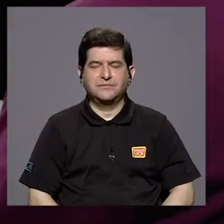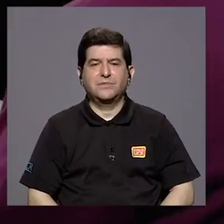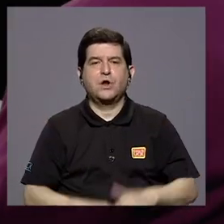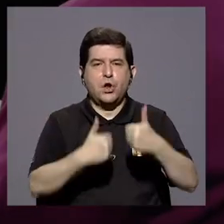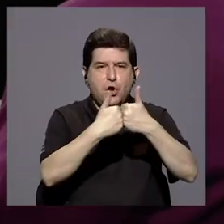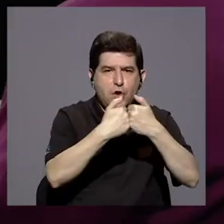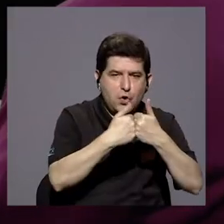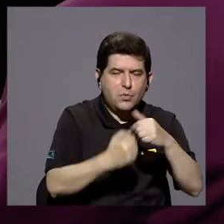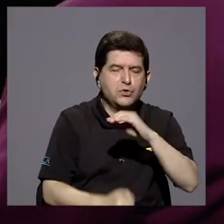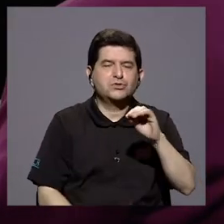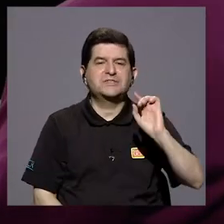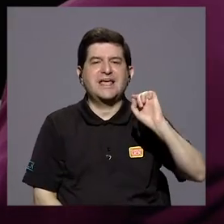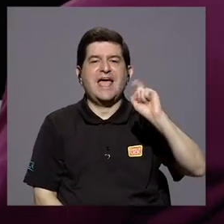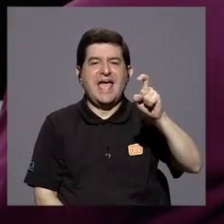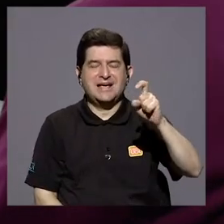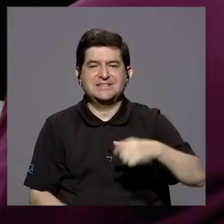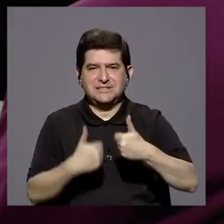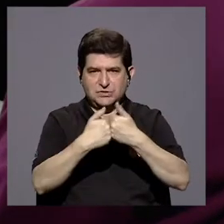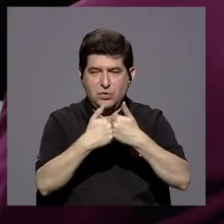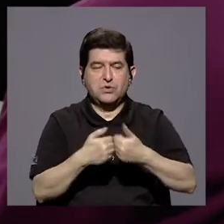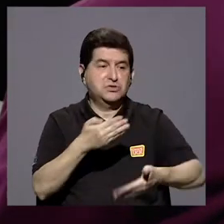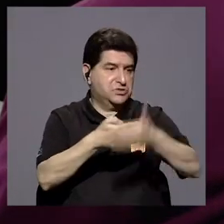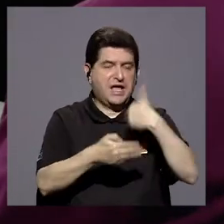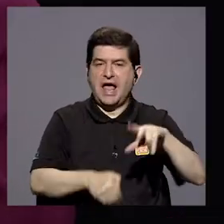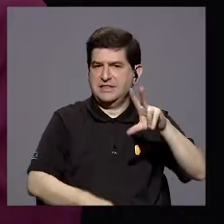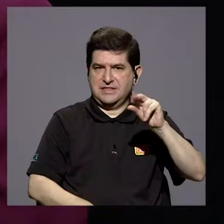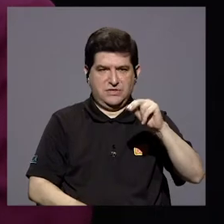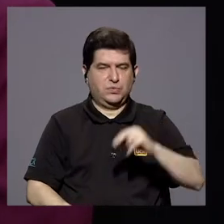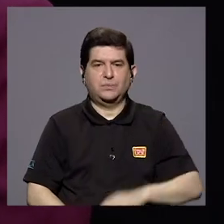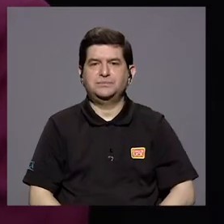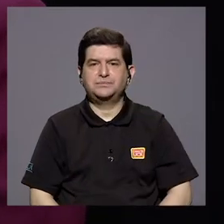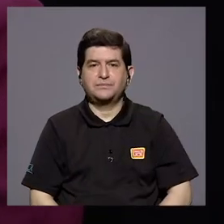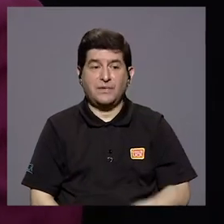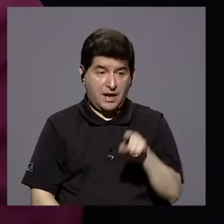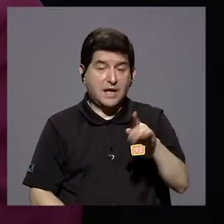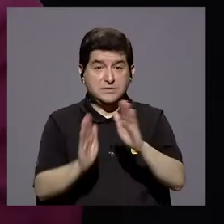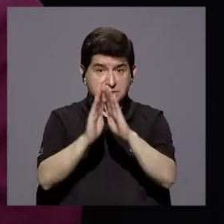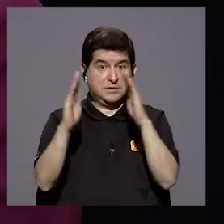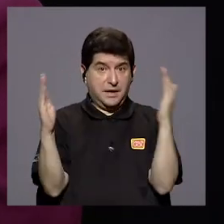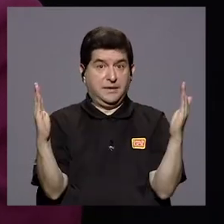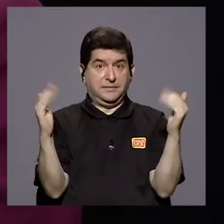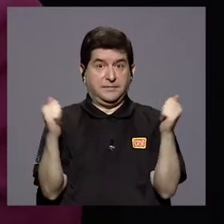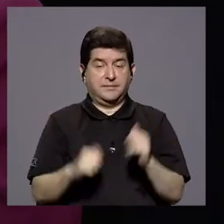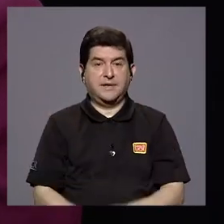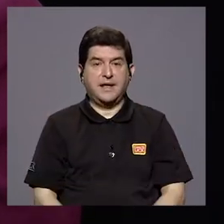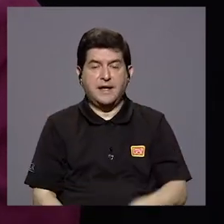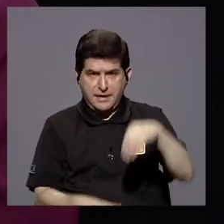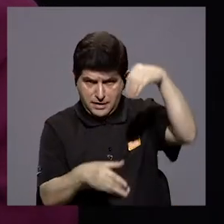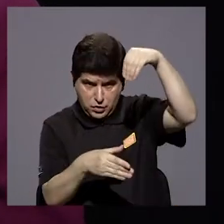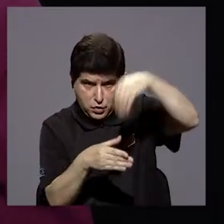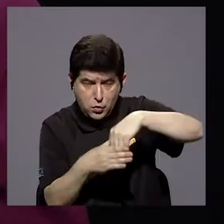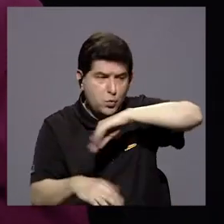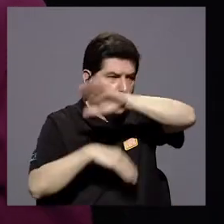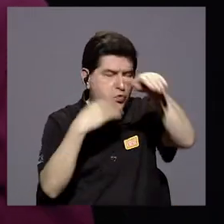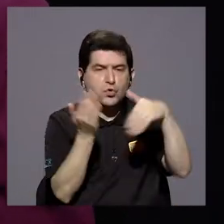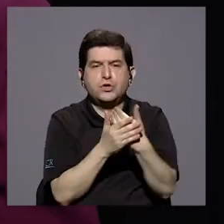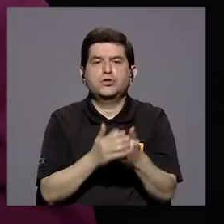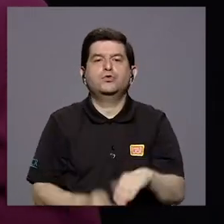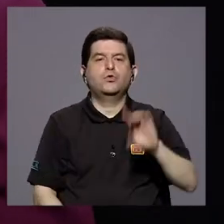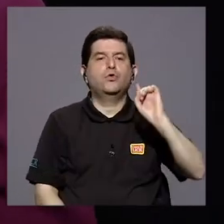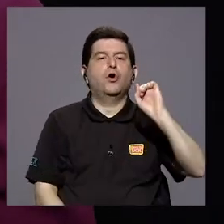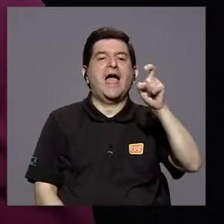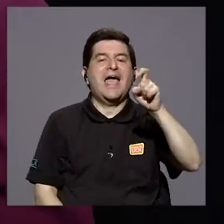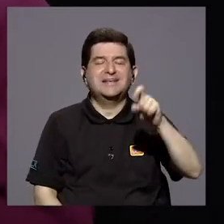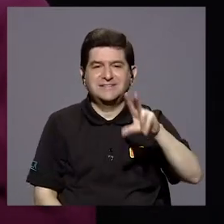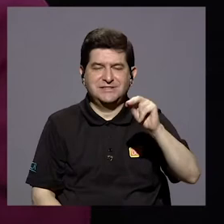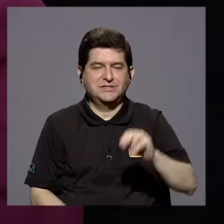novios y exnovios, porque tampoco estaba. Entonces, esta ampliación comprende todos los ex que no estaban